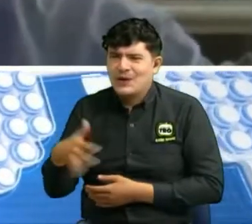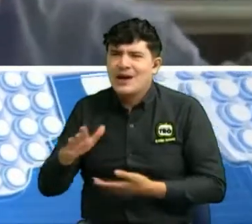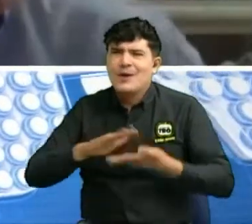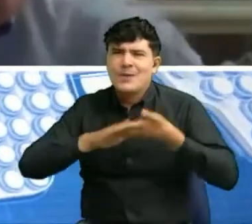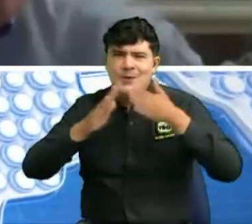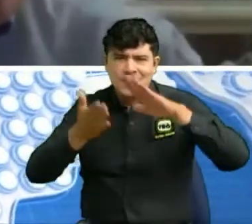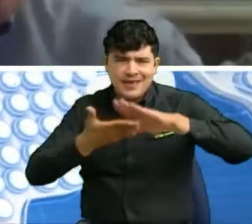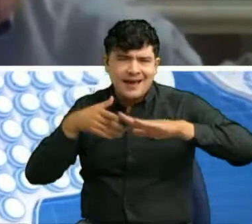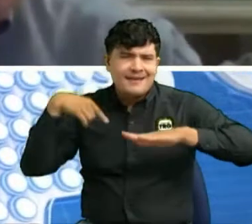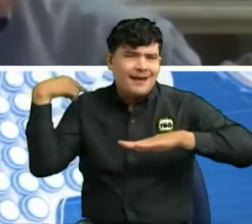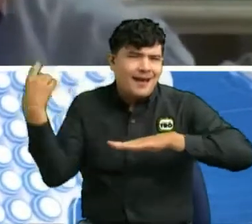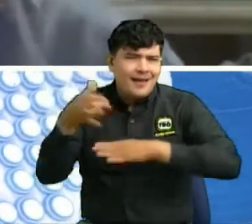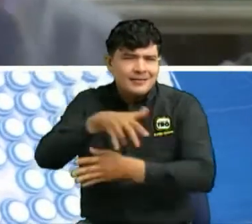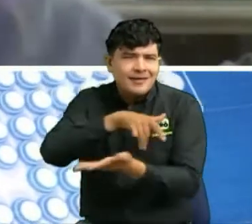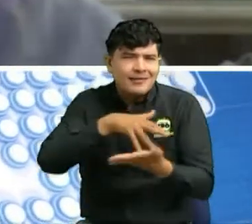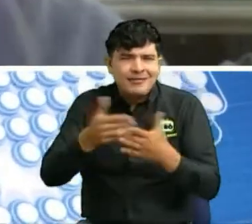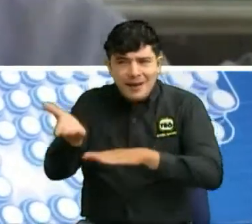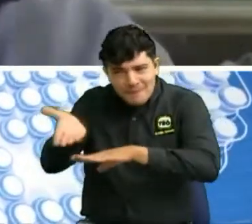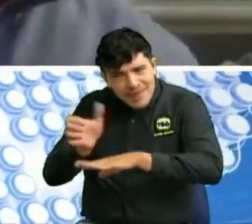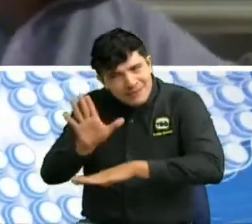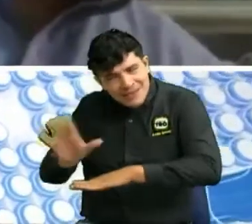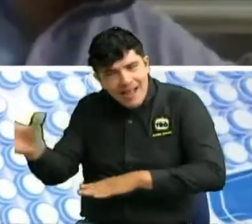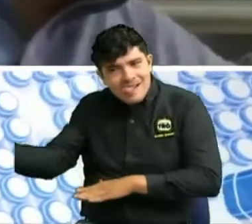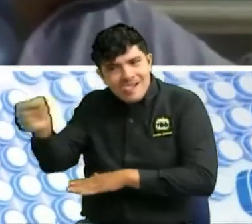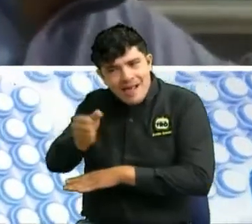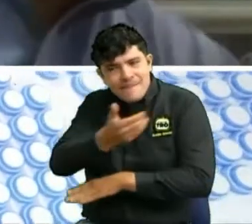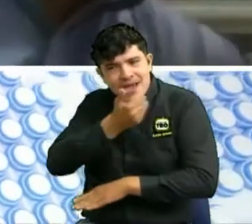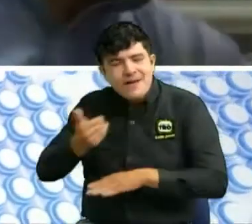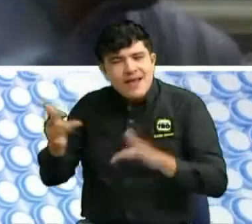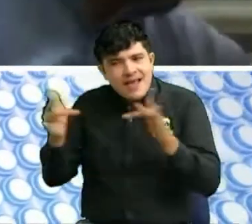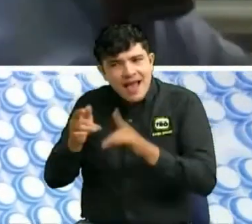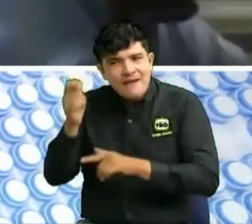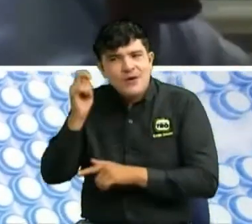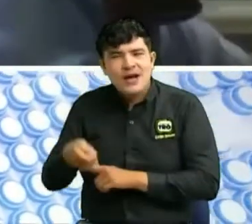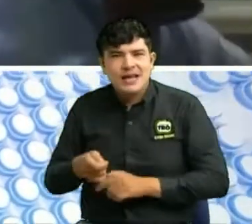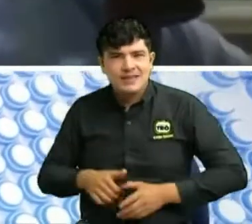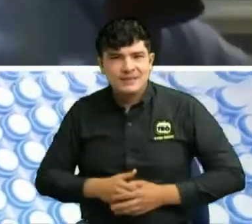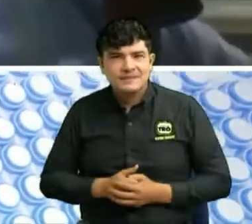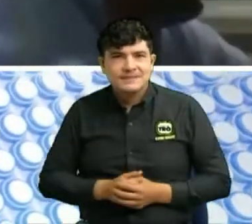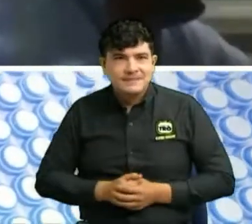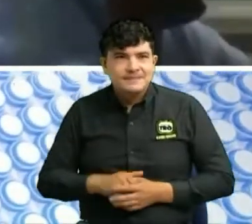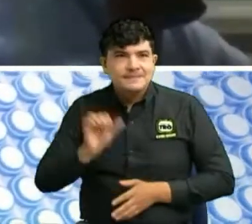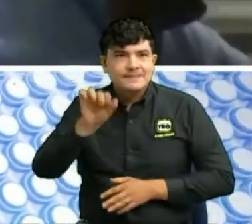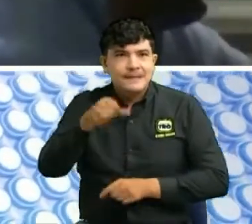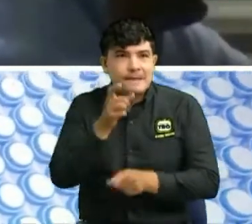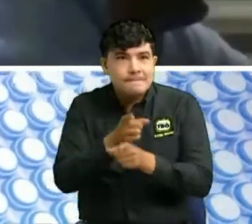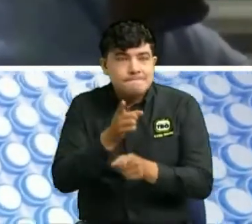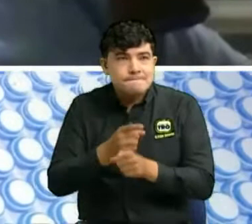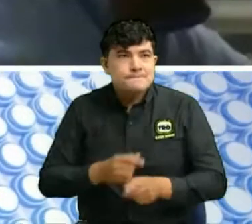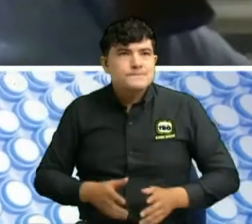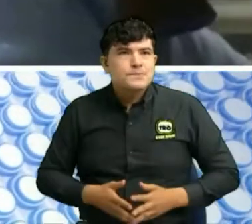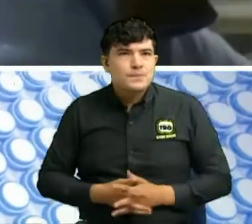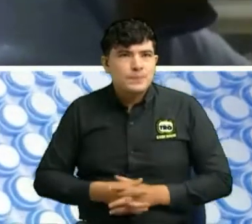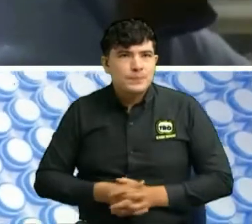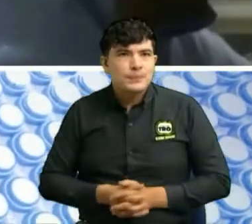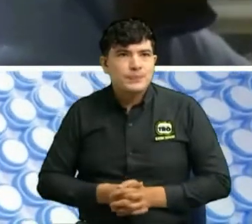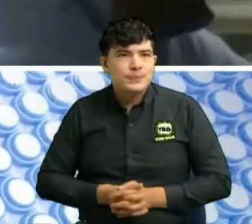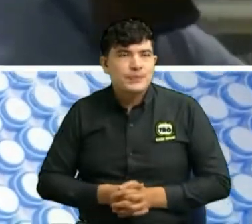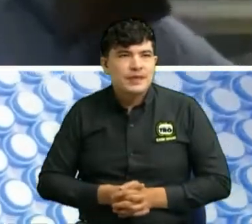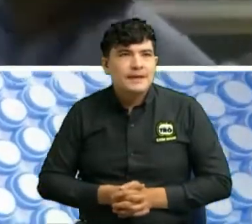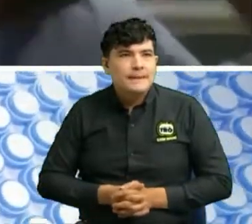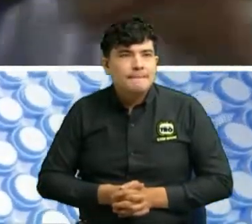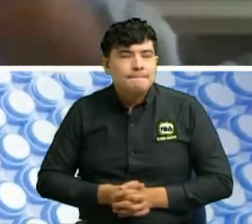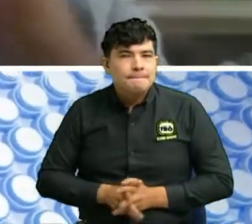nuestros televidentes, iniciamos, entramos en materia. Si usted quiere saber acerca de los regímenes de pensión que en Colombia en este